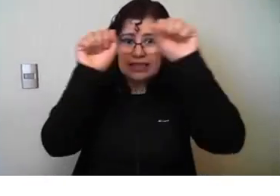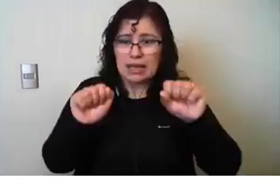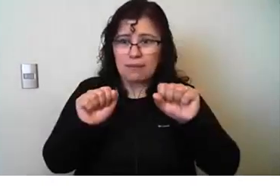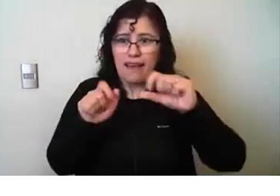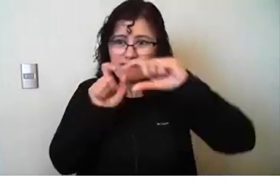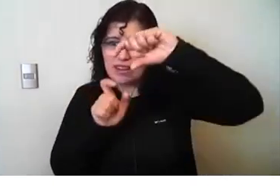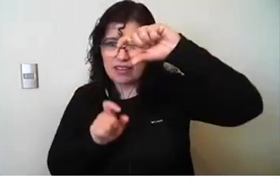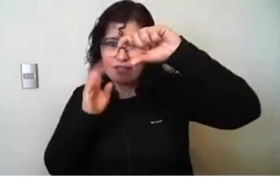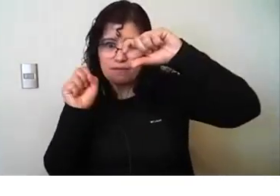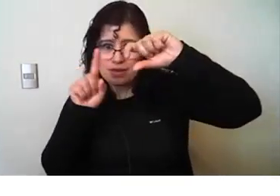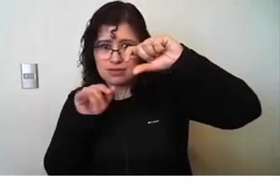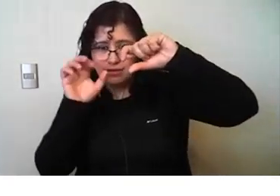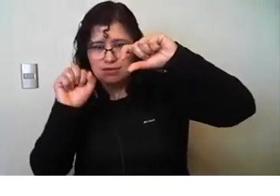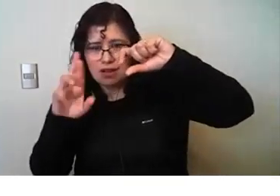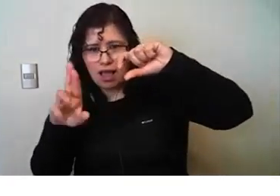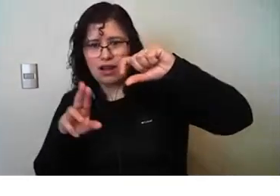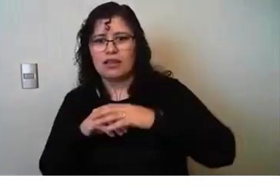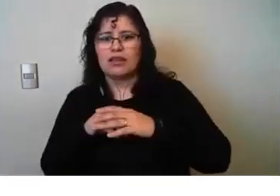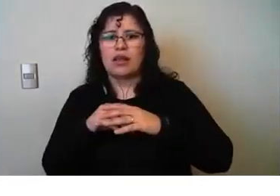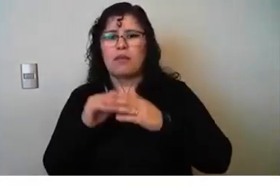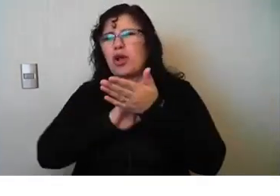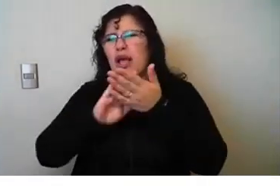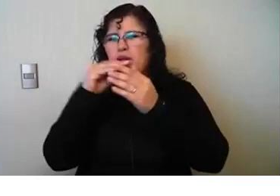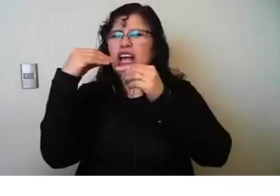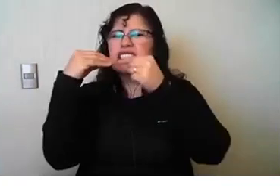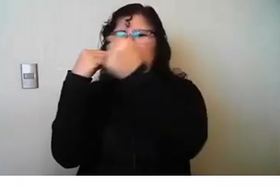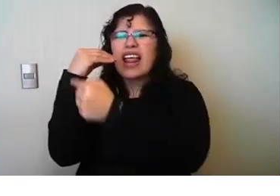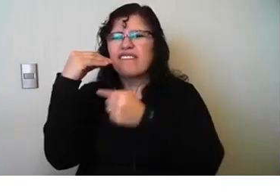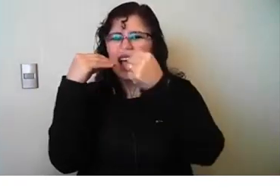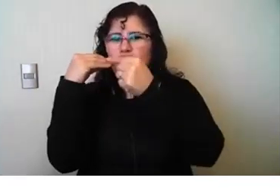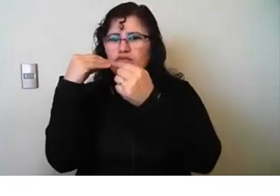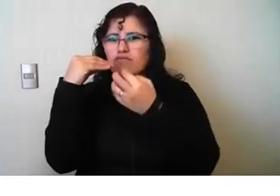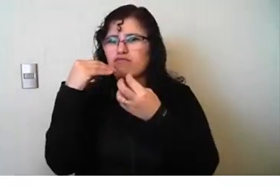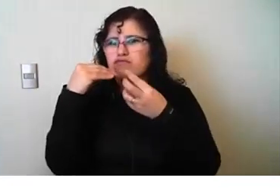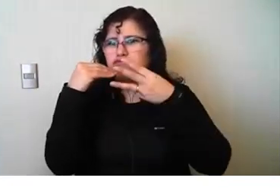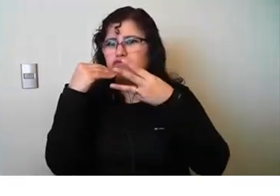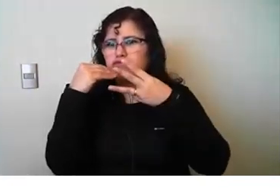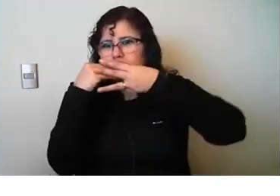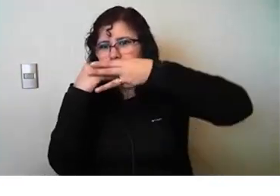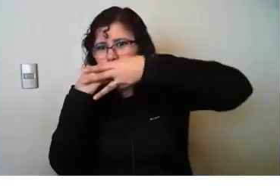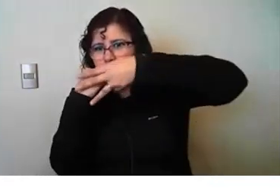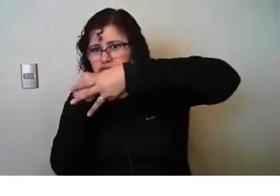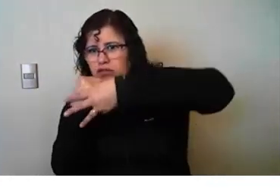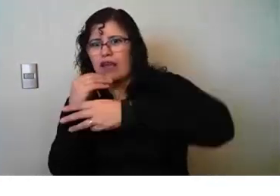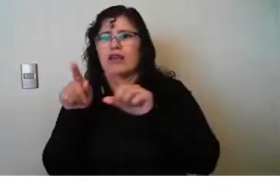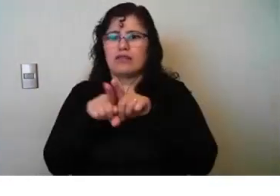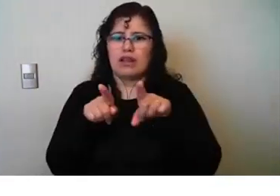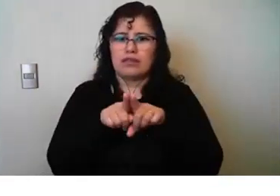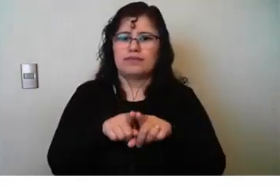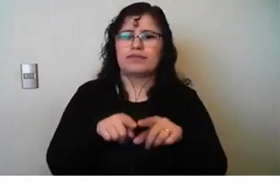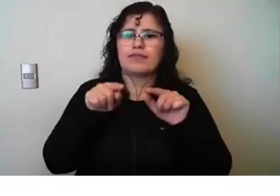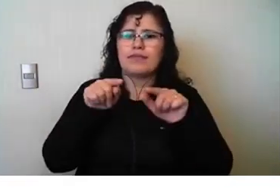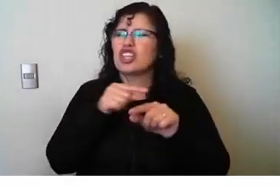arterias asociadas al cerebelo, que vamos a ver más adelante que son tres, ¿ya? Tres arterias